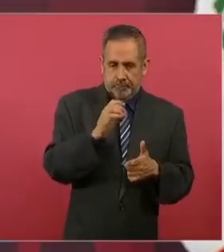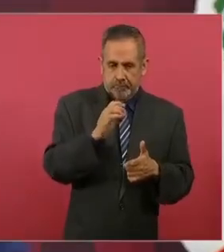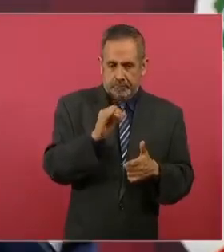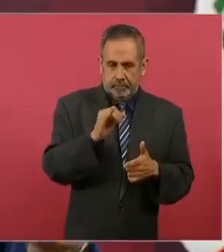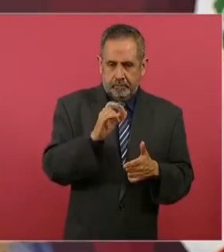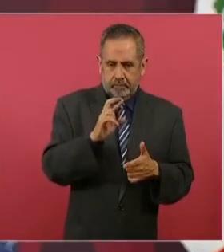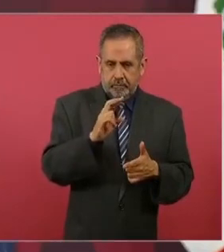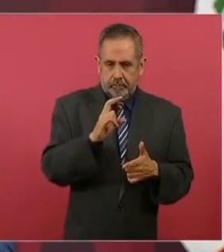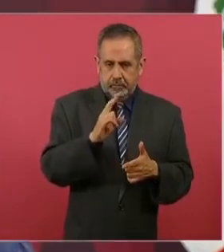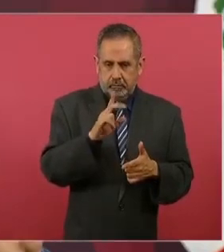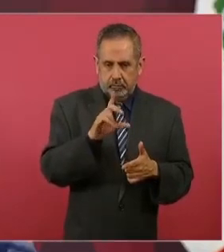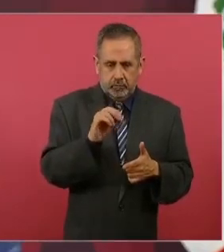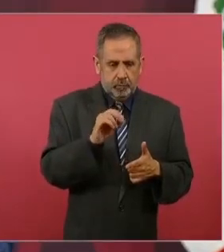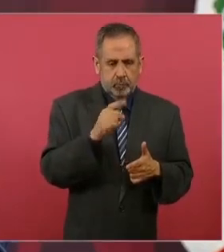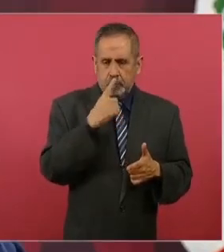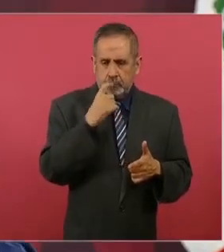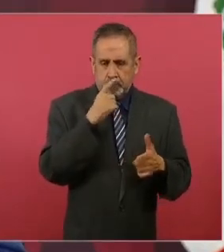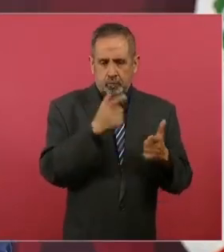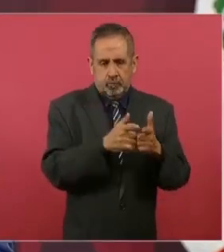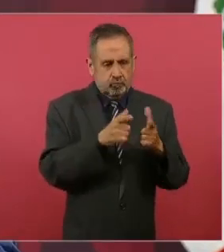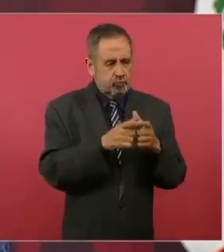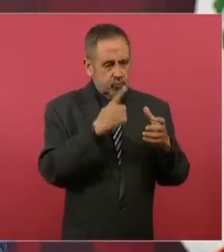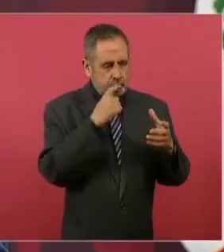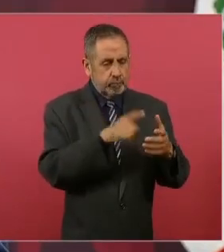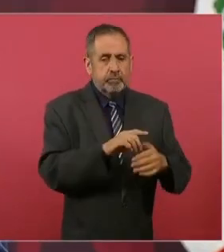Lo demás lo veían